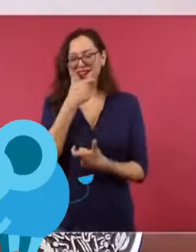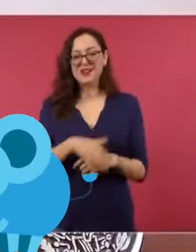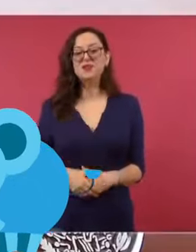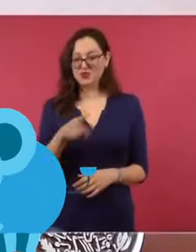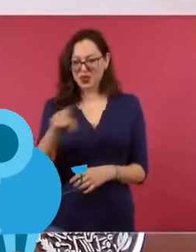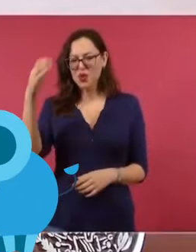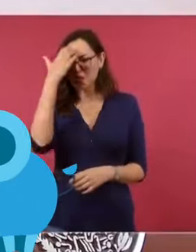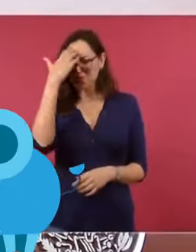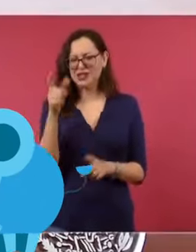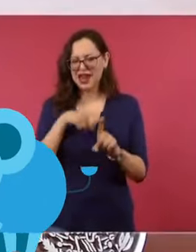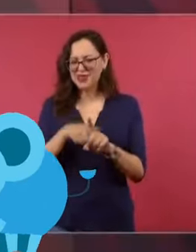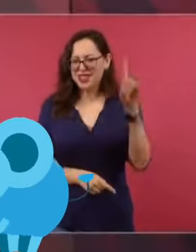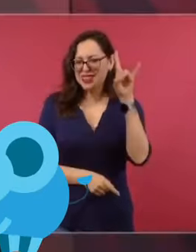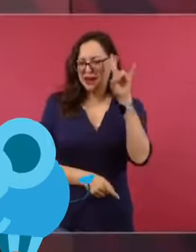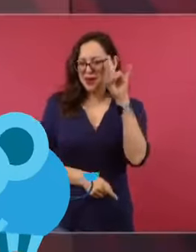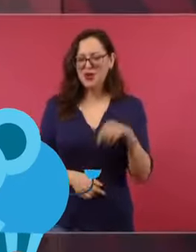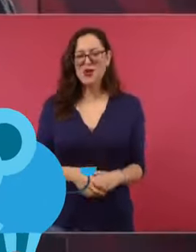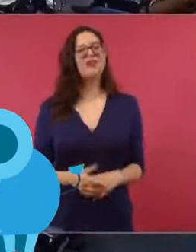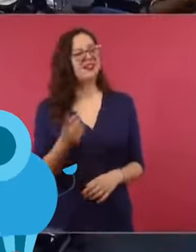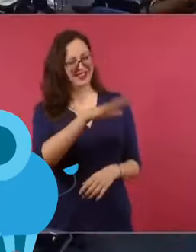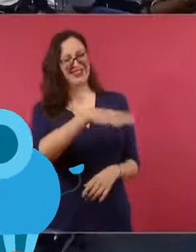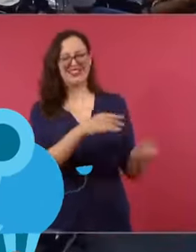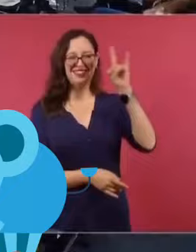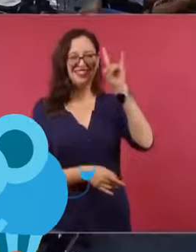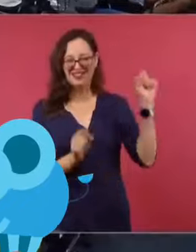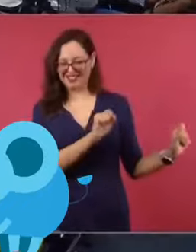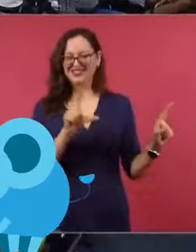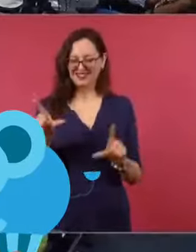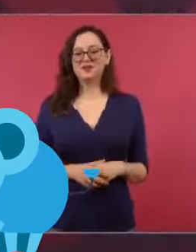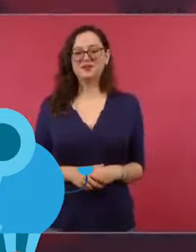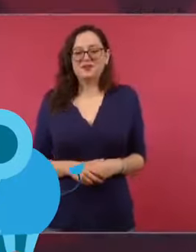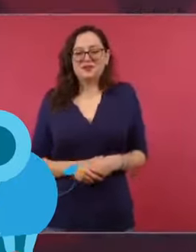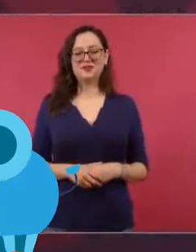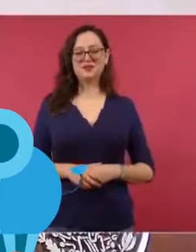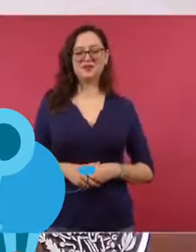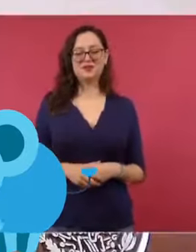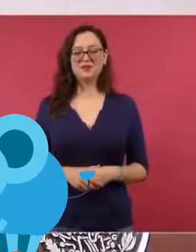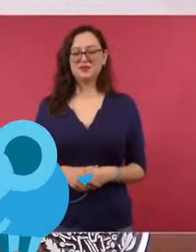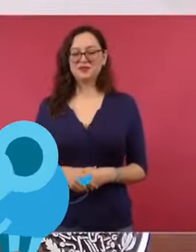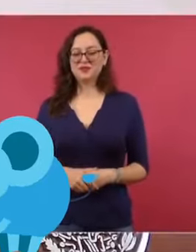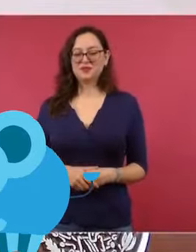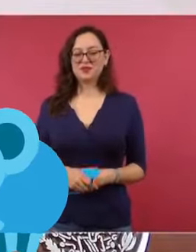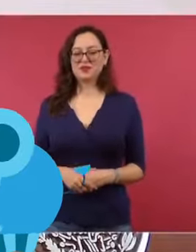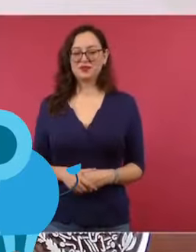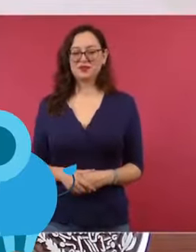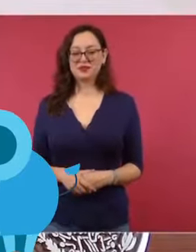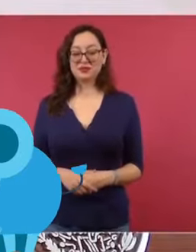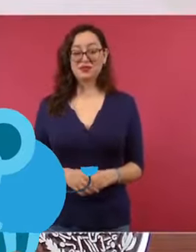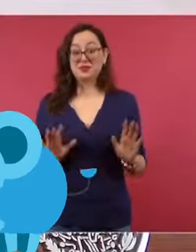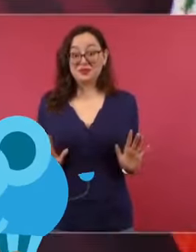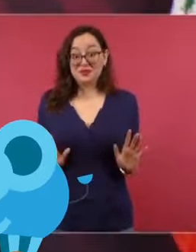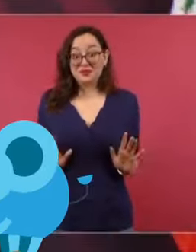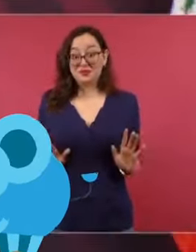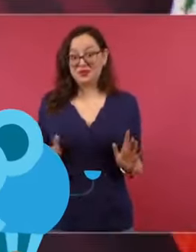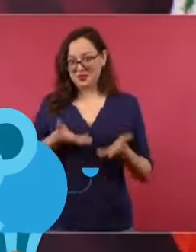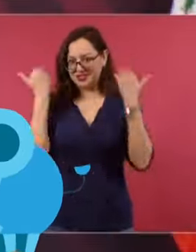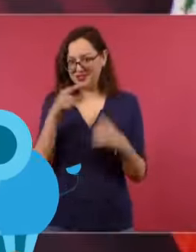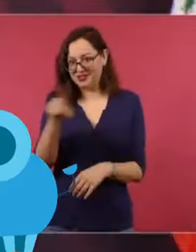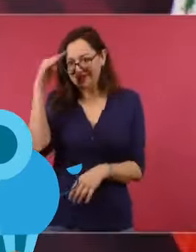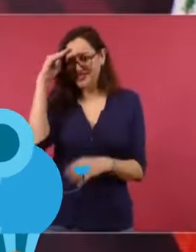¿Conocen al Diablito? ¿Ah, sí? Pon el del Diablito. ¡Producción! Yo les digo, o sea, antes, porque no vaya a ser que estén